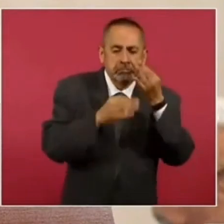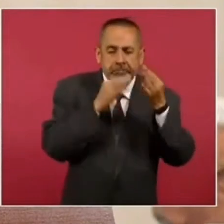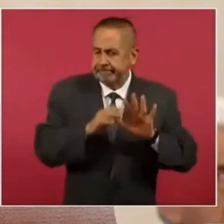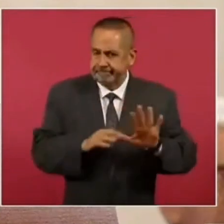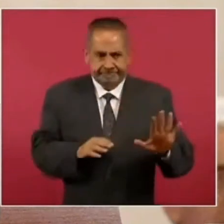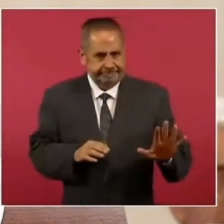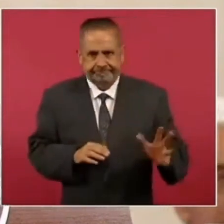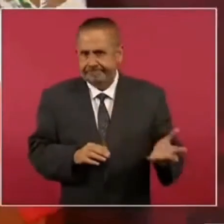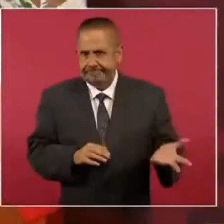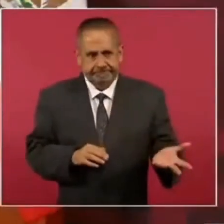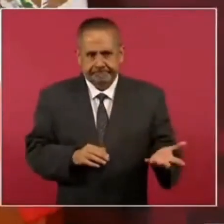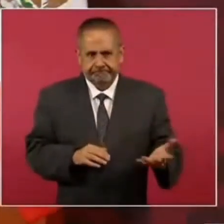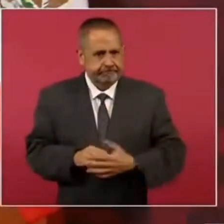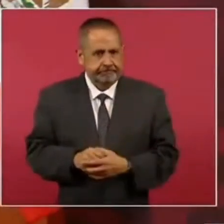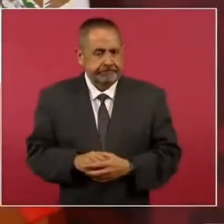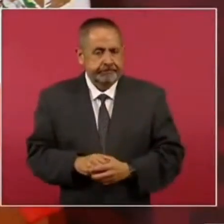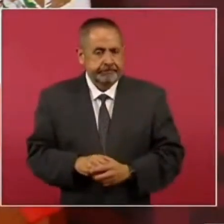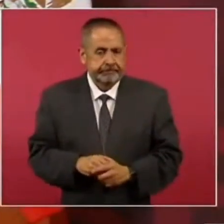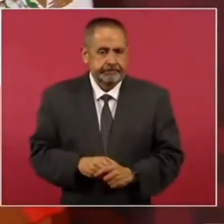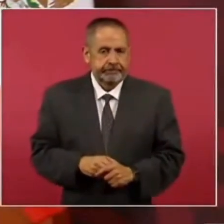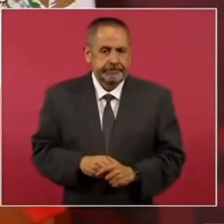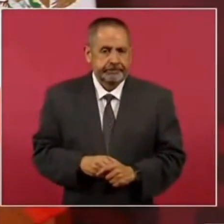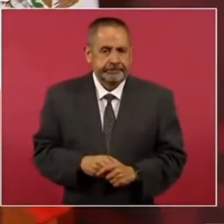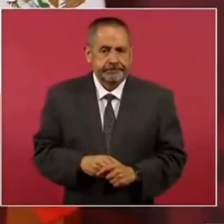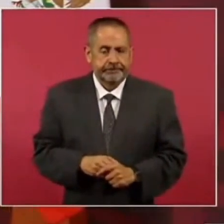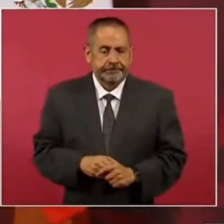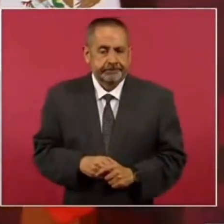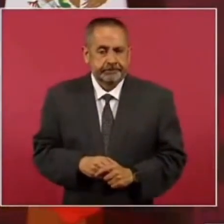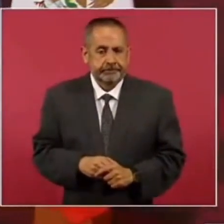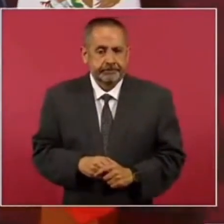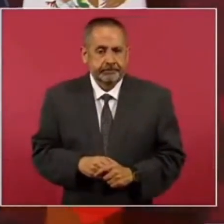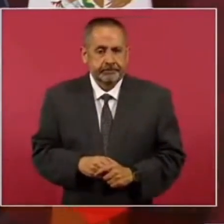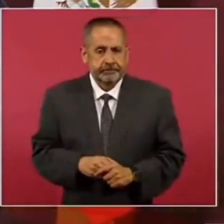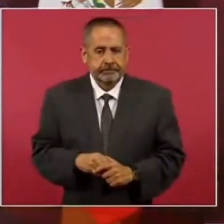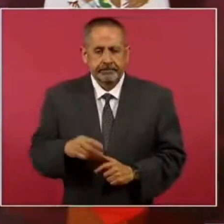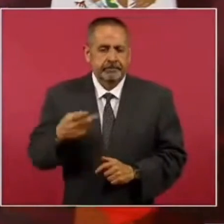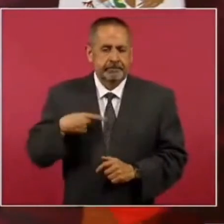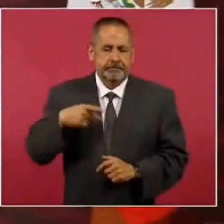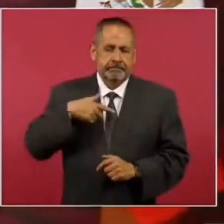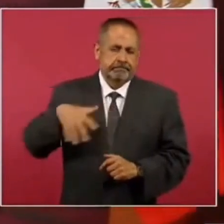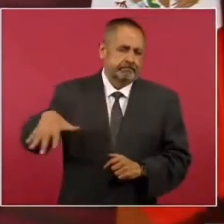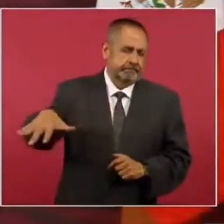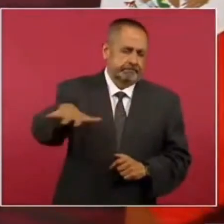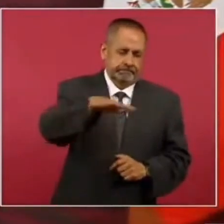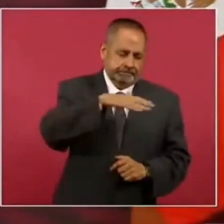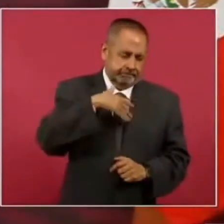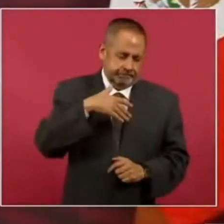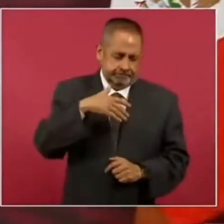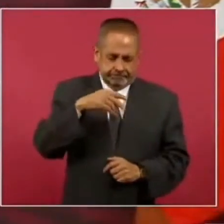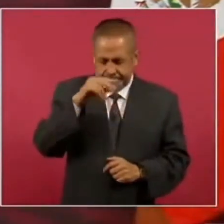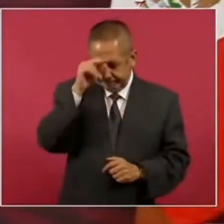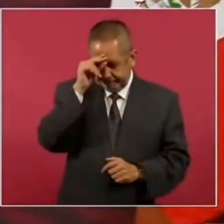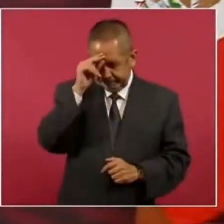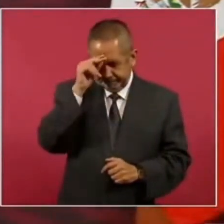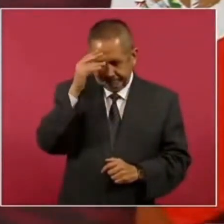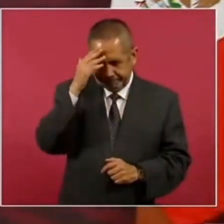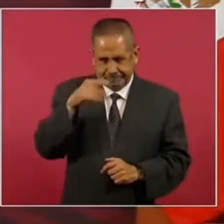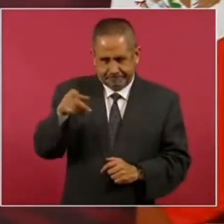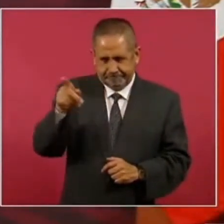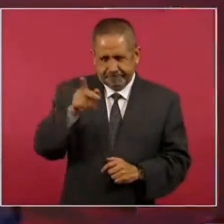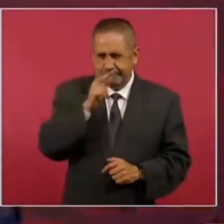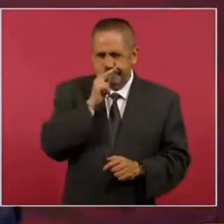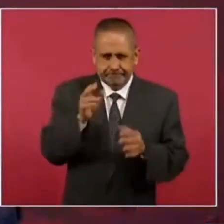Y en el pueblo hay dichos, ¿no? Sabios. Mucha gente